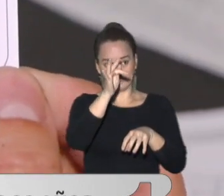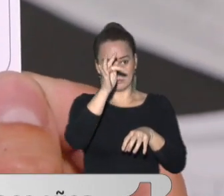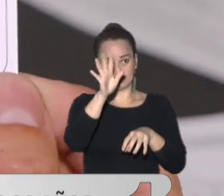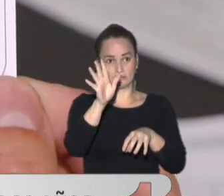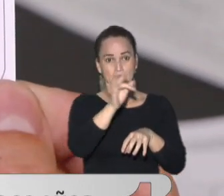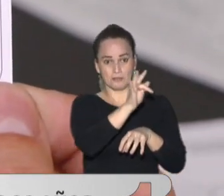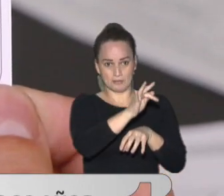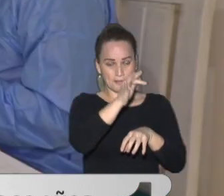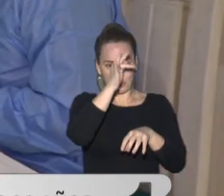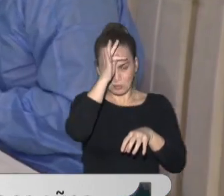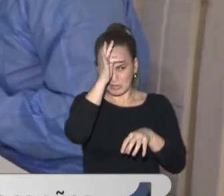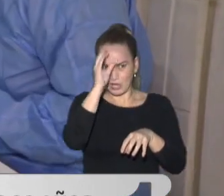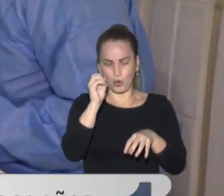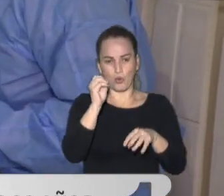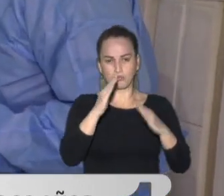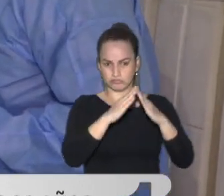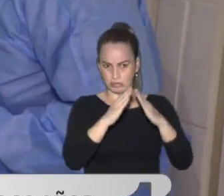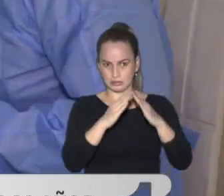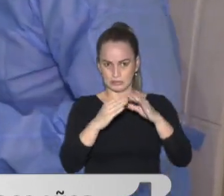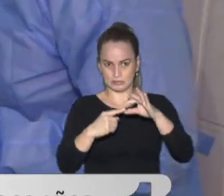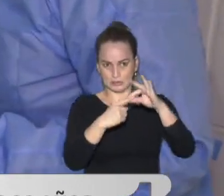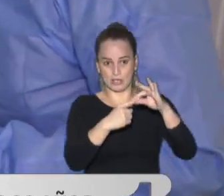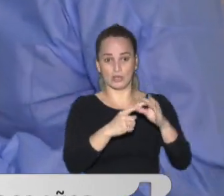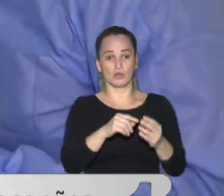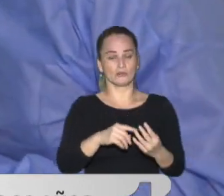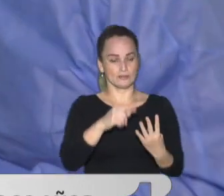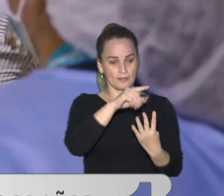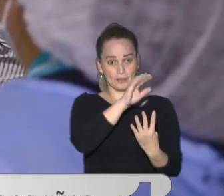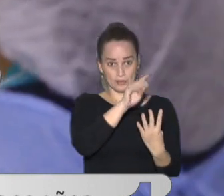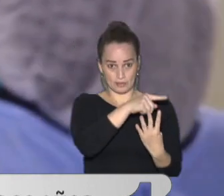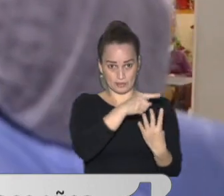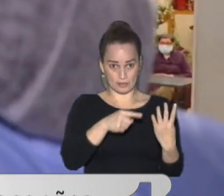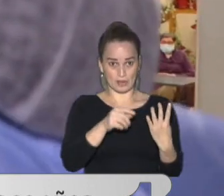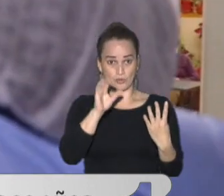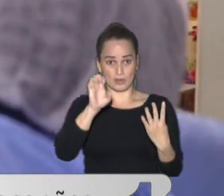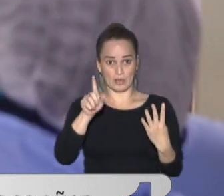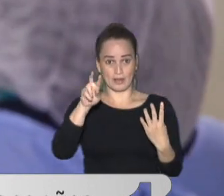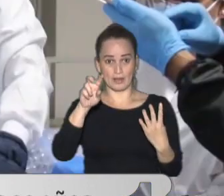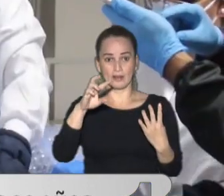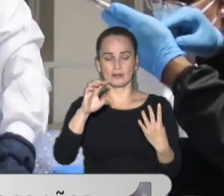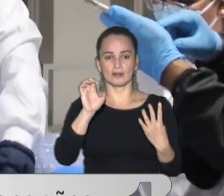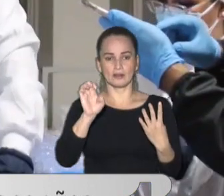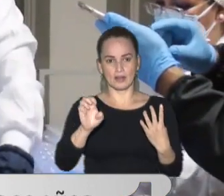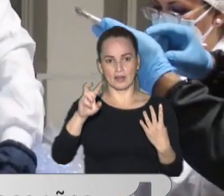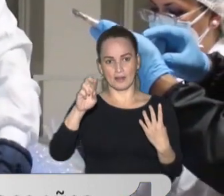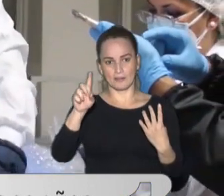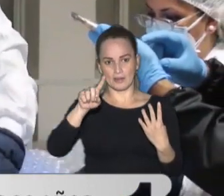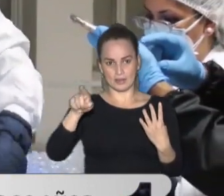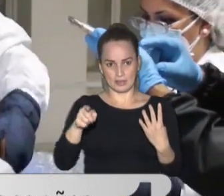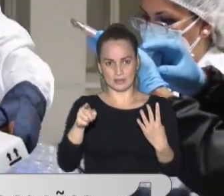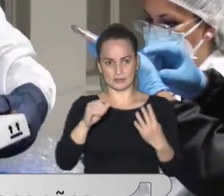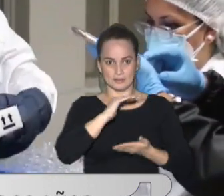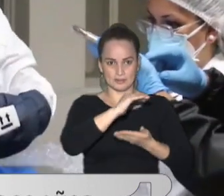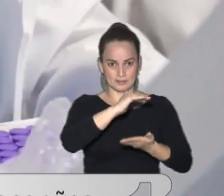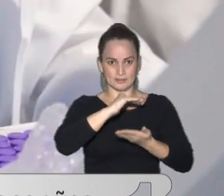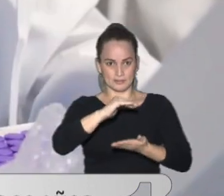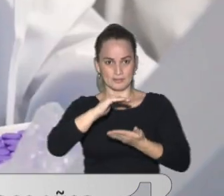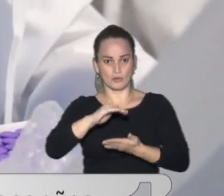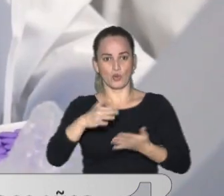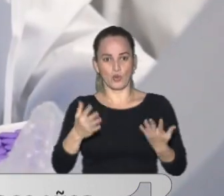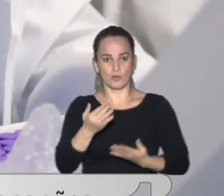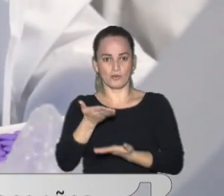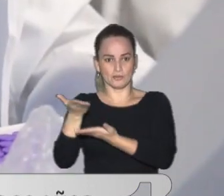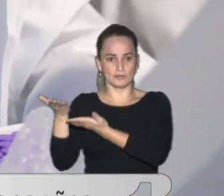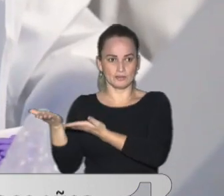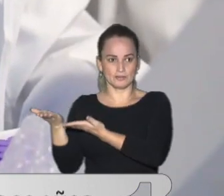las personas mayores. Cuatro EPS recibirán 8.000 dosis y serán distribuidas así: Capital Salud 2.000, Sanitas